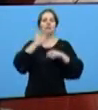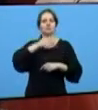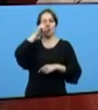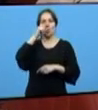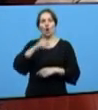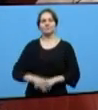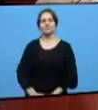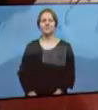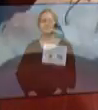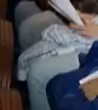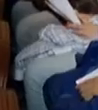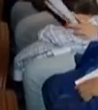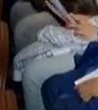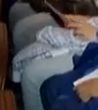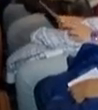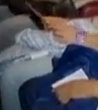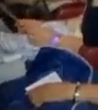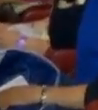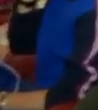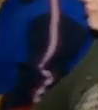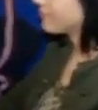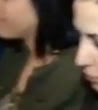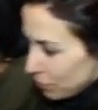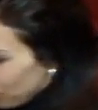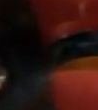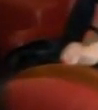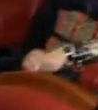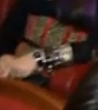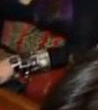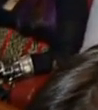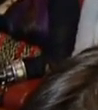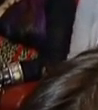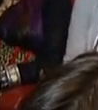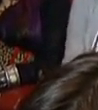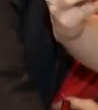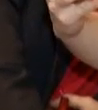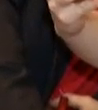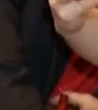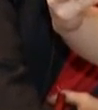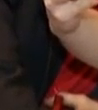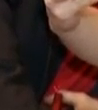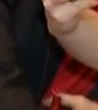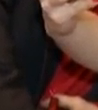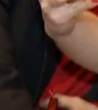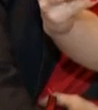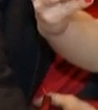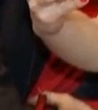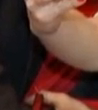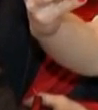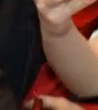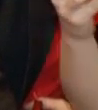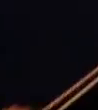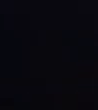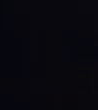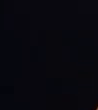Triste soledad de un violinista triunfou na súa presentación no Pazo de San Marcos, ateigado de público. Os protagonistas, Soraya e